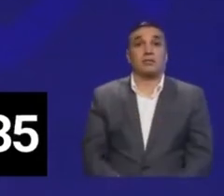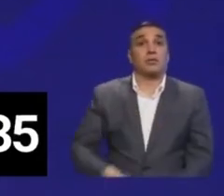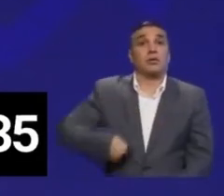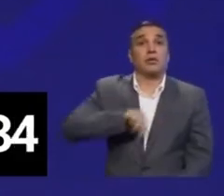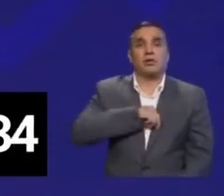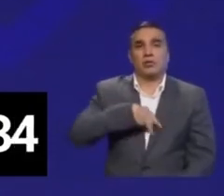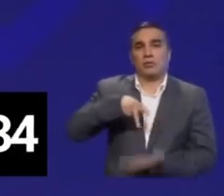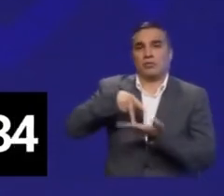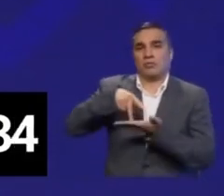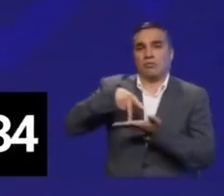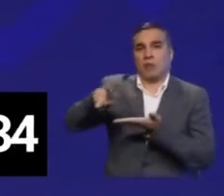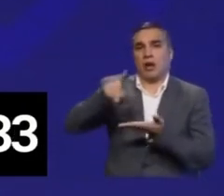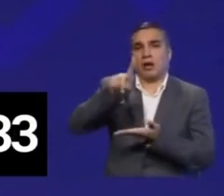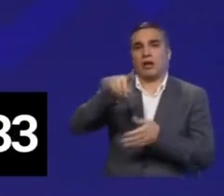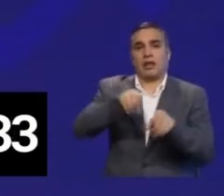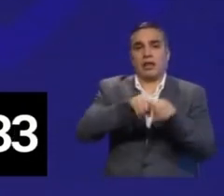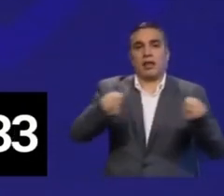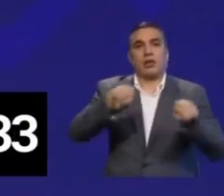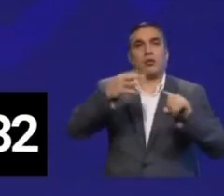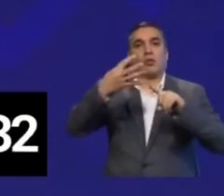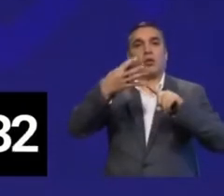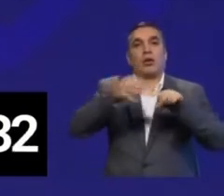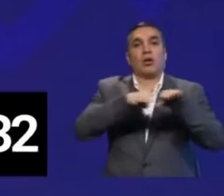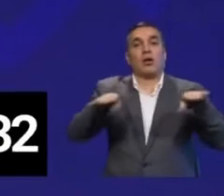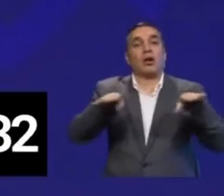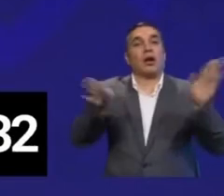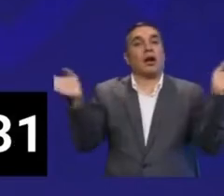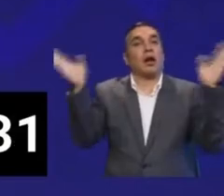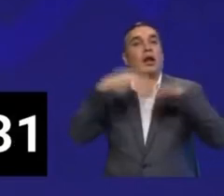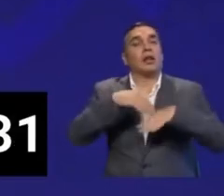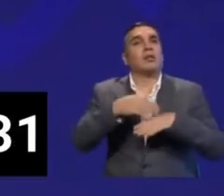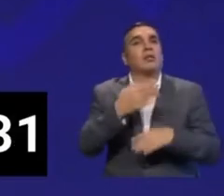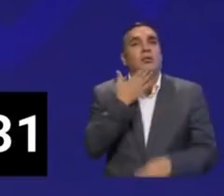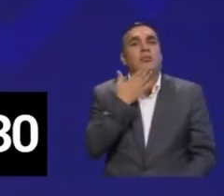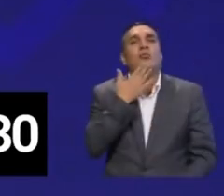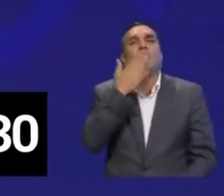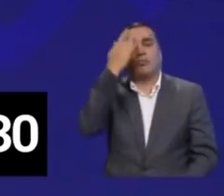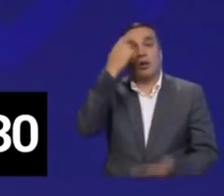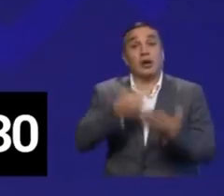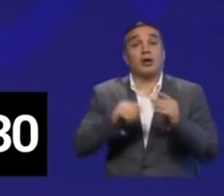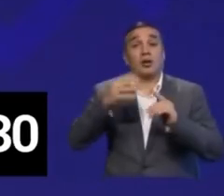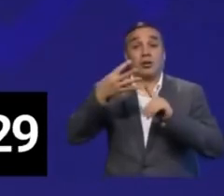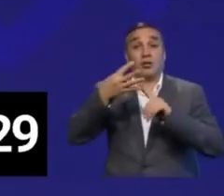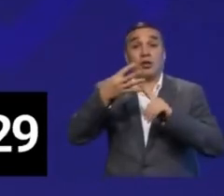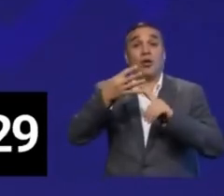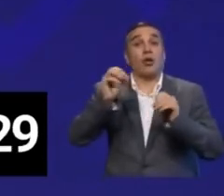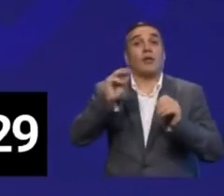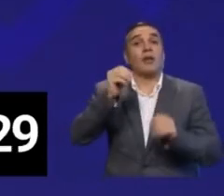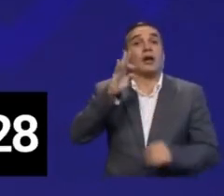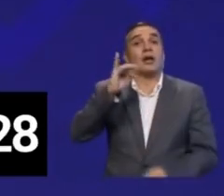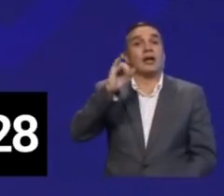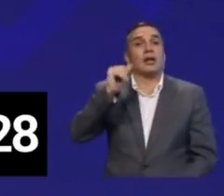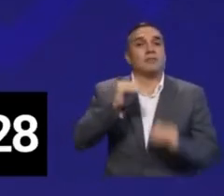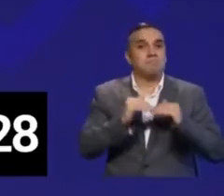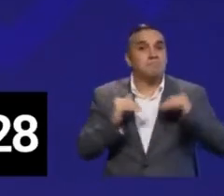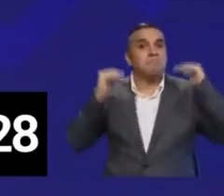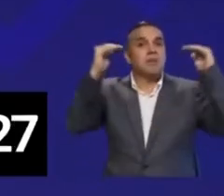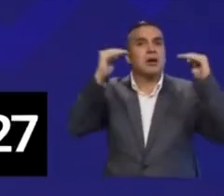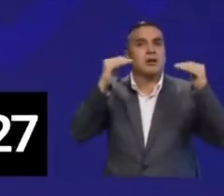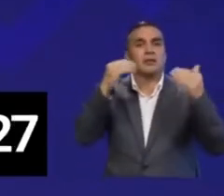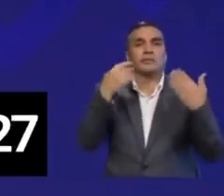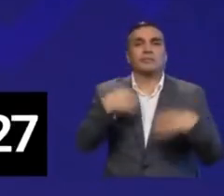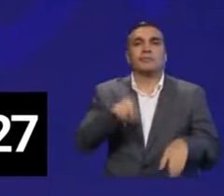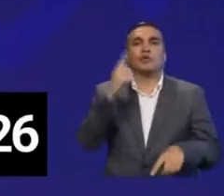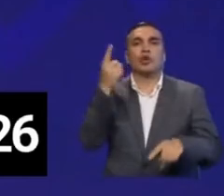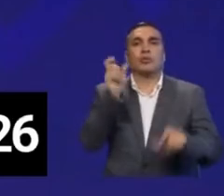a financiar ese título de cuarto nivel gratuito, porque lamentablemente el cuarto nivel o la maestría se ha convertido en un privilegio para la